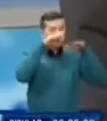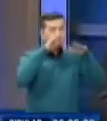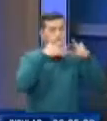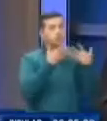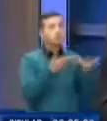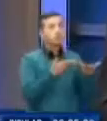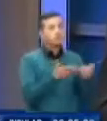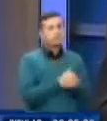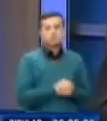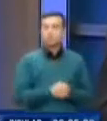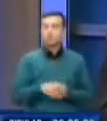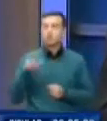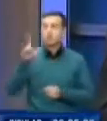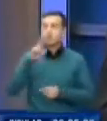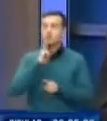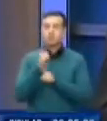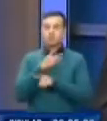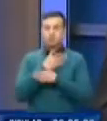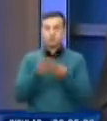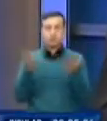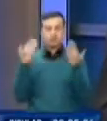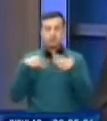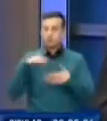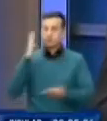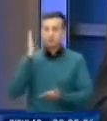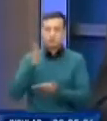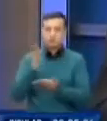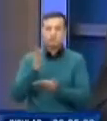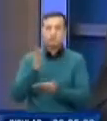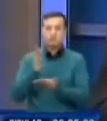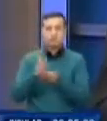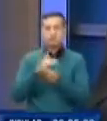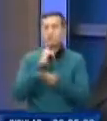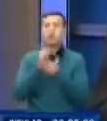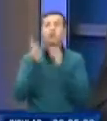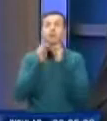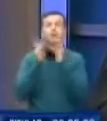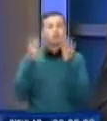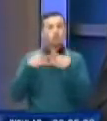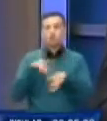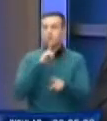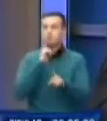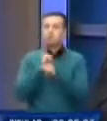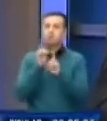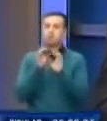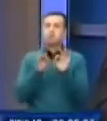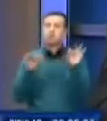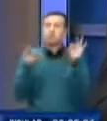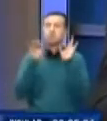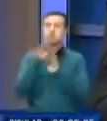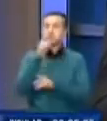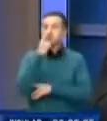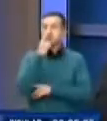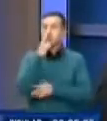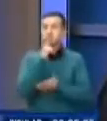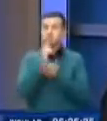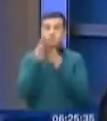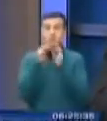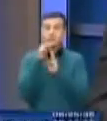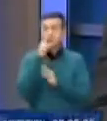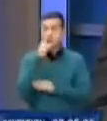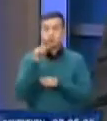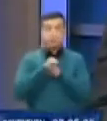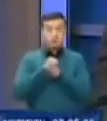hecho desde el día lunes ayer se clausuró un evento sumamente interesante así como se han hecho